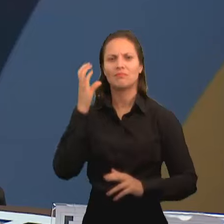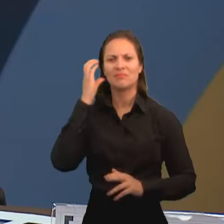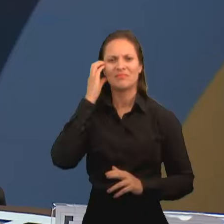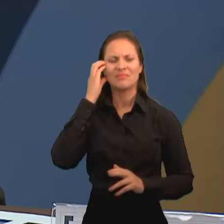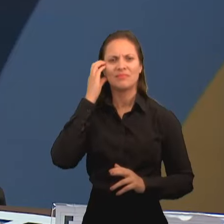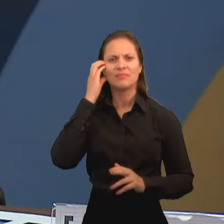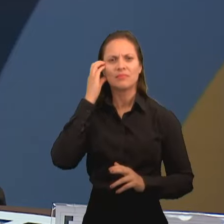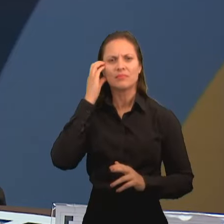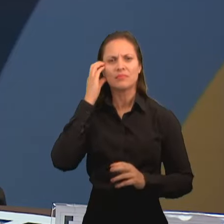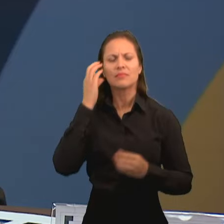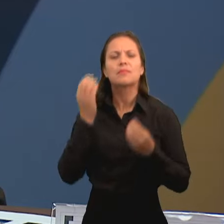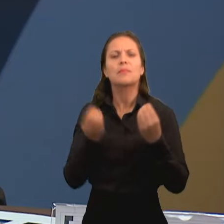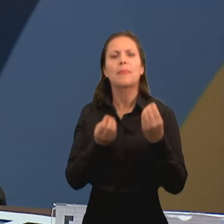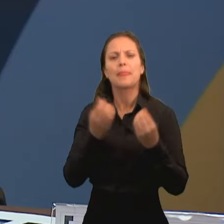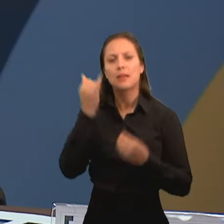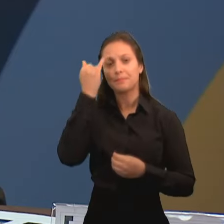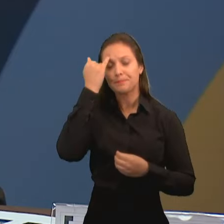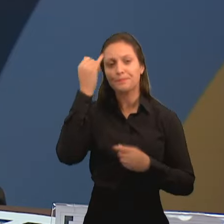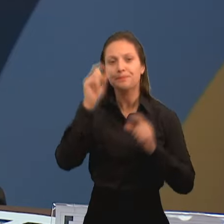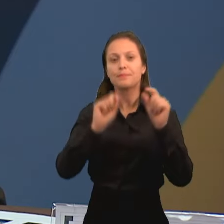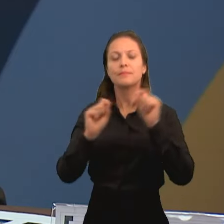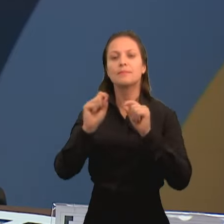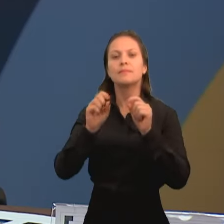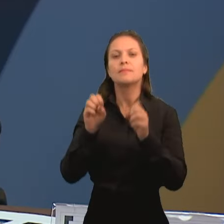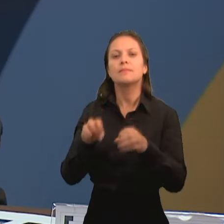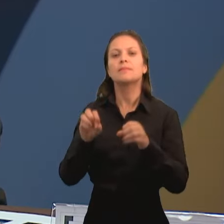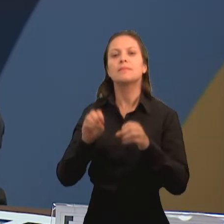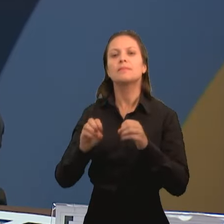en el teléfono de ustedes.